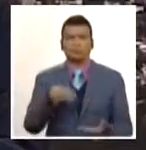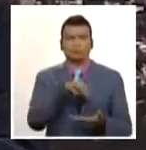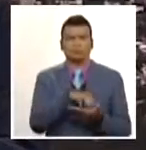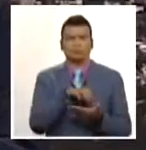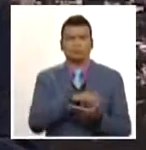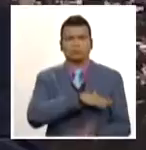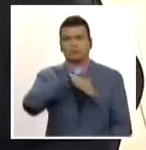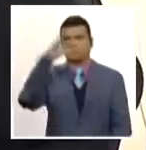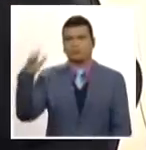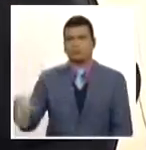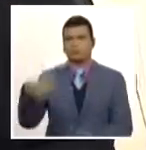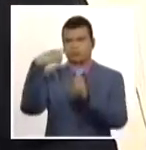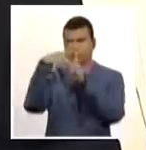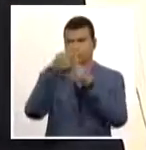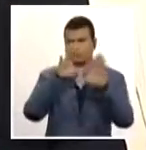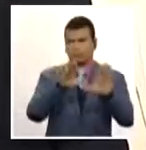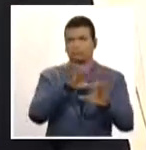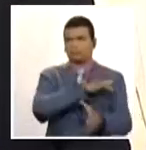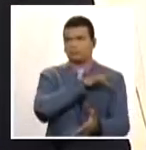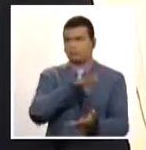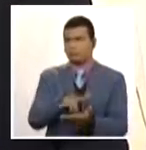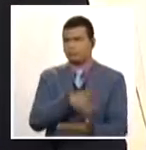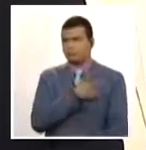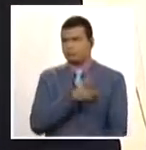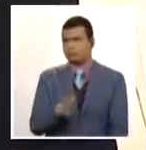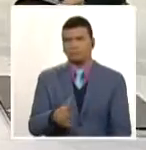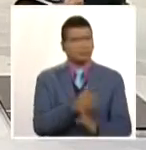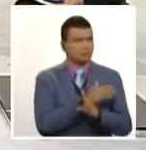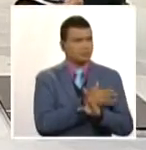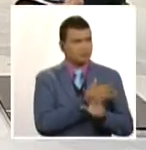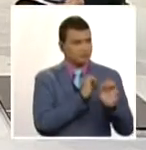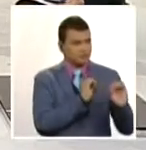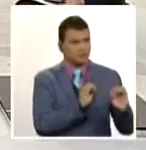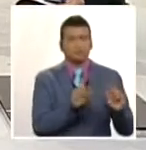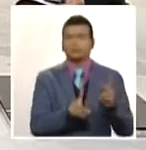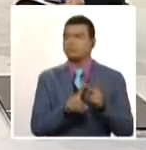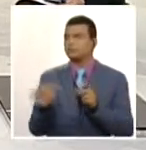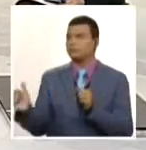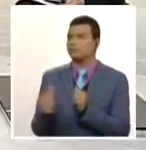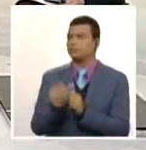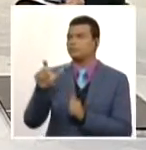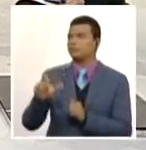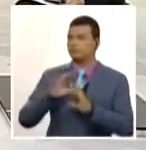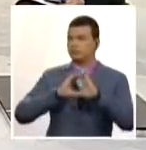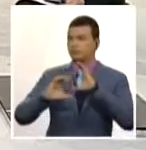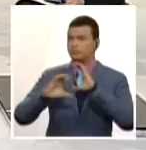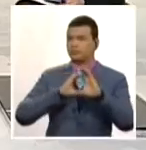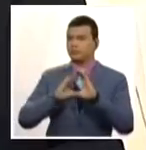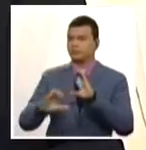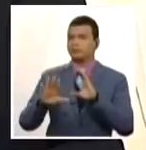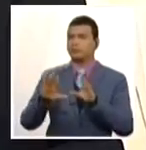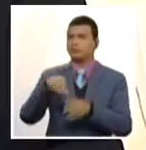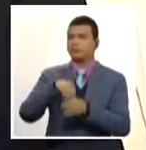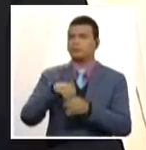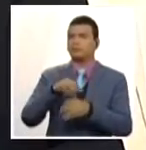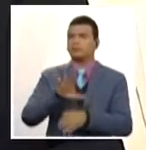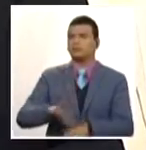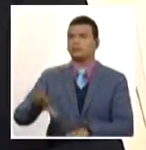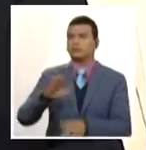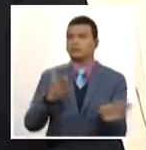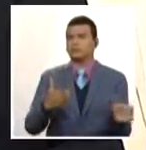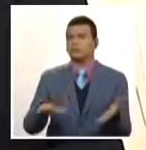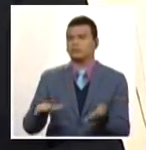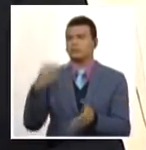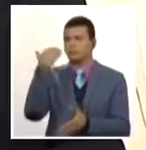San Antonio. Desde San Antonio. Okay. Sin problema, entonces. No. Bueno, y también está con nosotros la comunicadora del Departamento de Planeación del Valle del